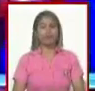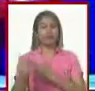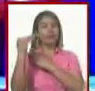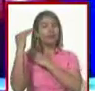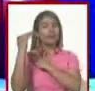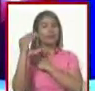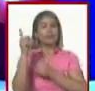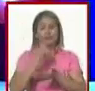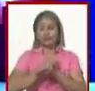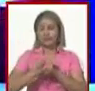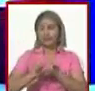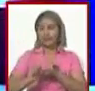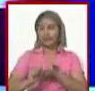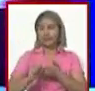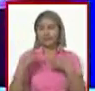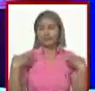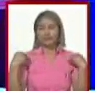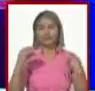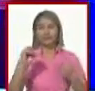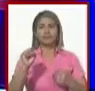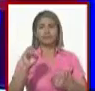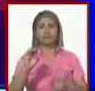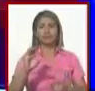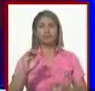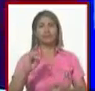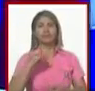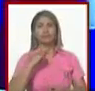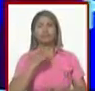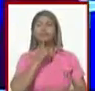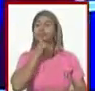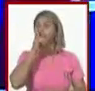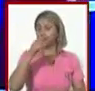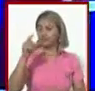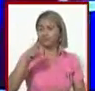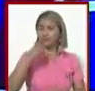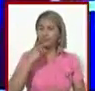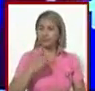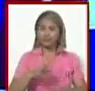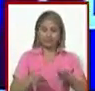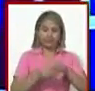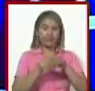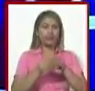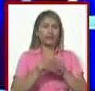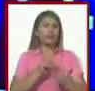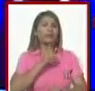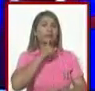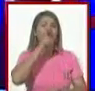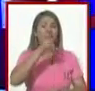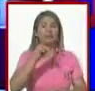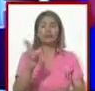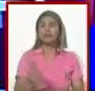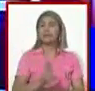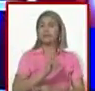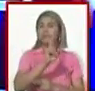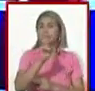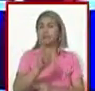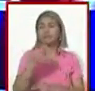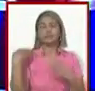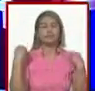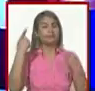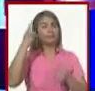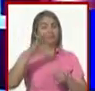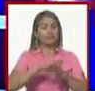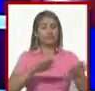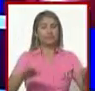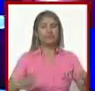Y en Santa Cruz, el secretario de Salud, Oscar Urenda, asegura que es necesario implementar un seguro universal de salud para